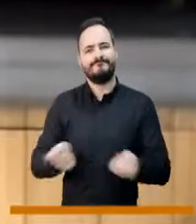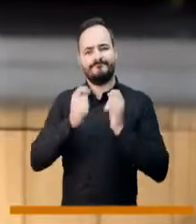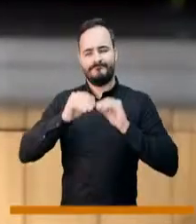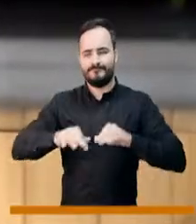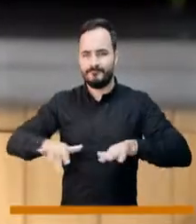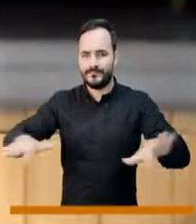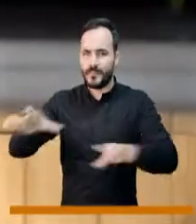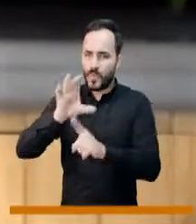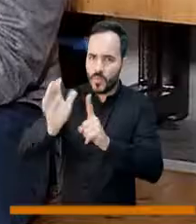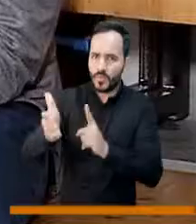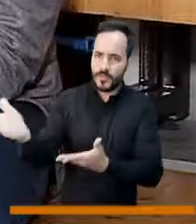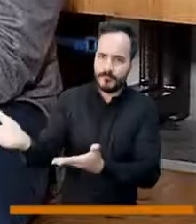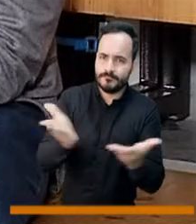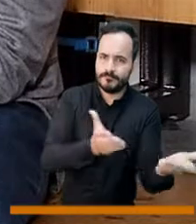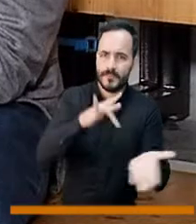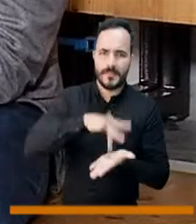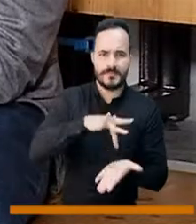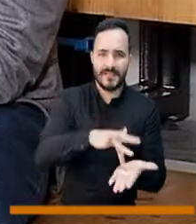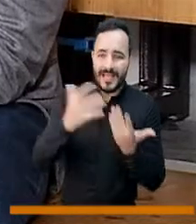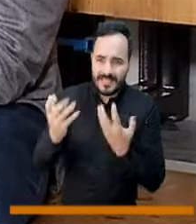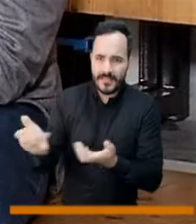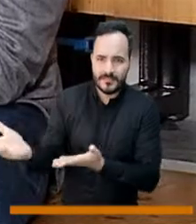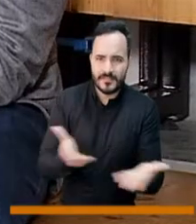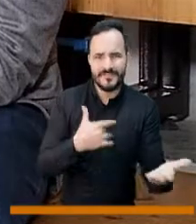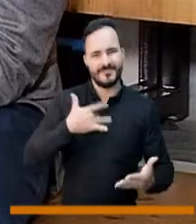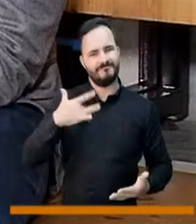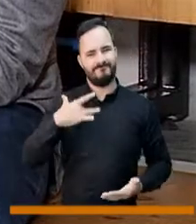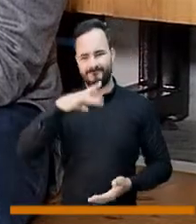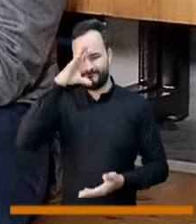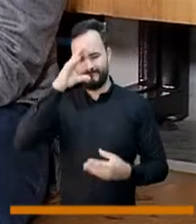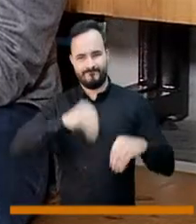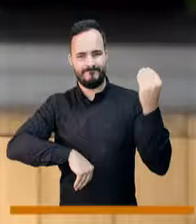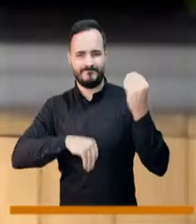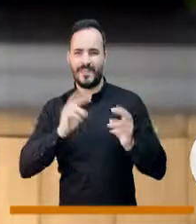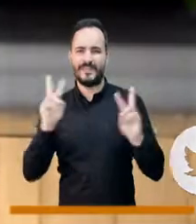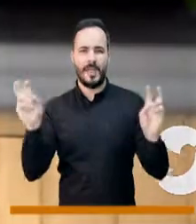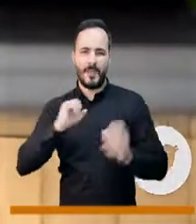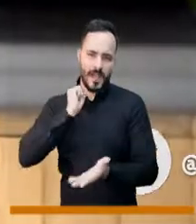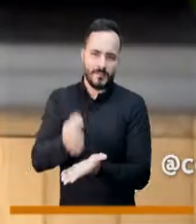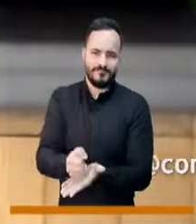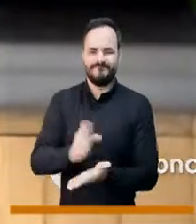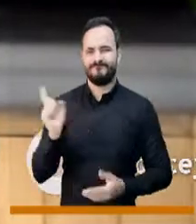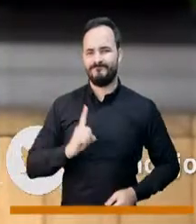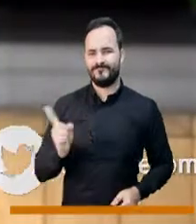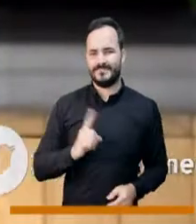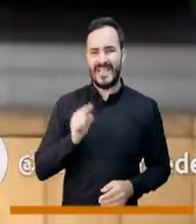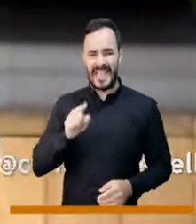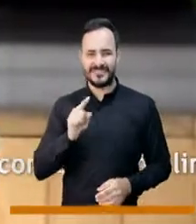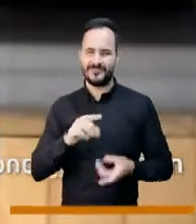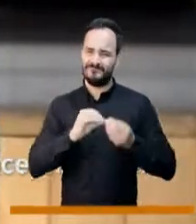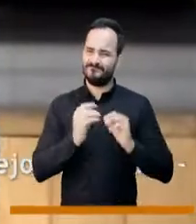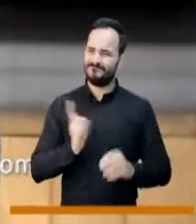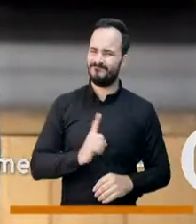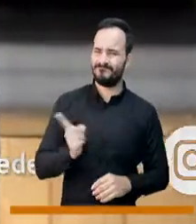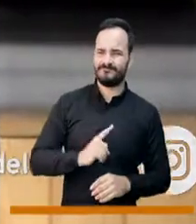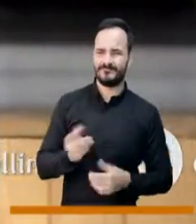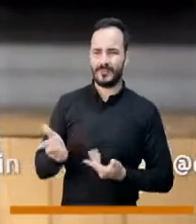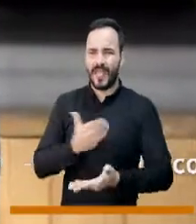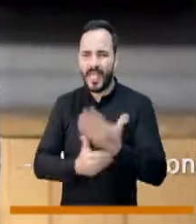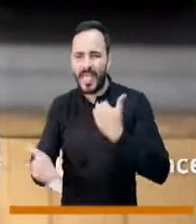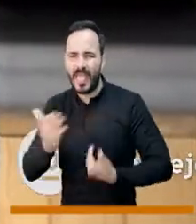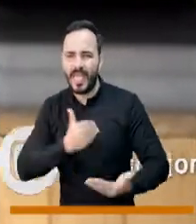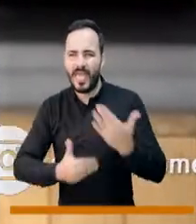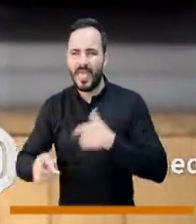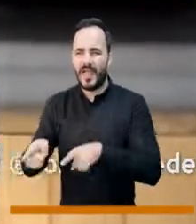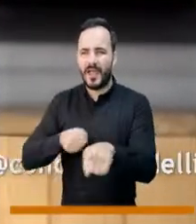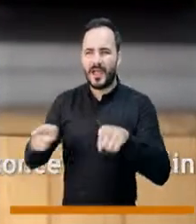una cultura democrática donde la gente quiera votar y participar. Obligarlos creo que no es el camino, porque afianza estructuras clientelares